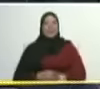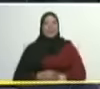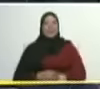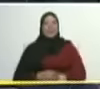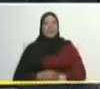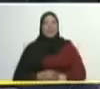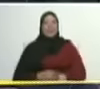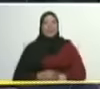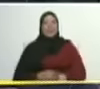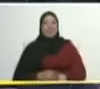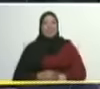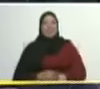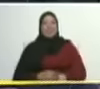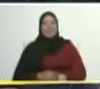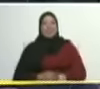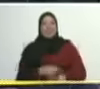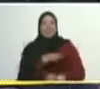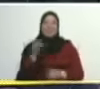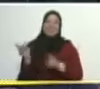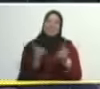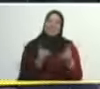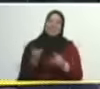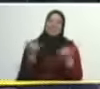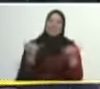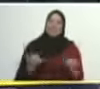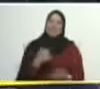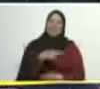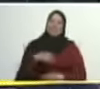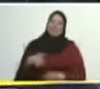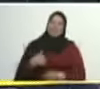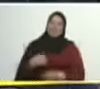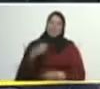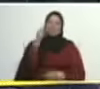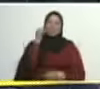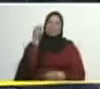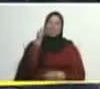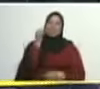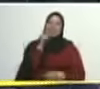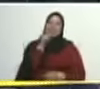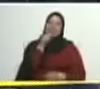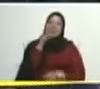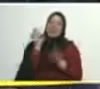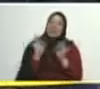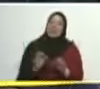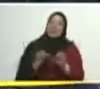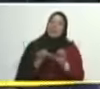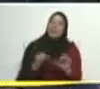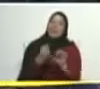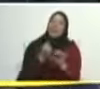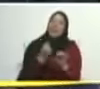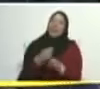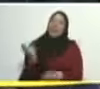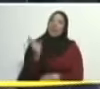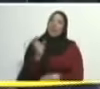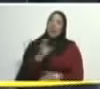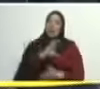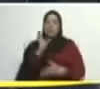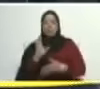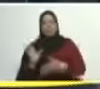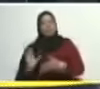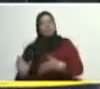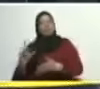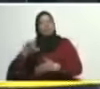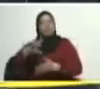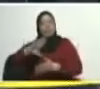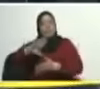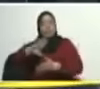y a través de esto lograr una prosperidad continua para el país. América Latina y el